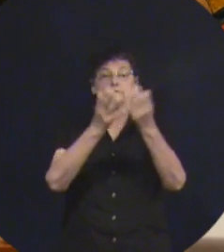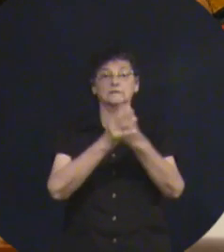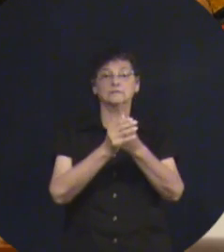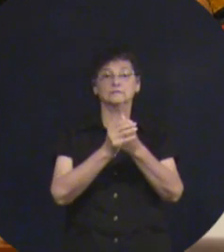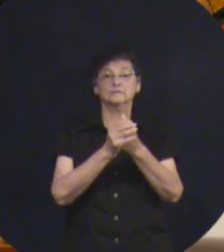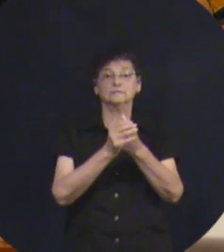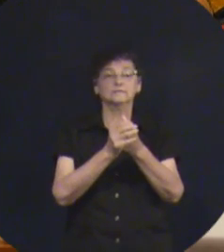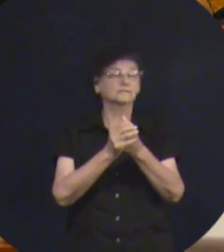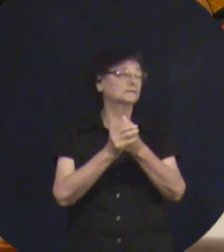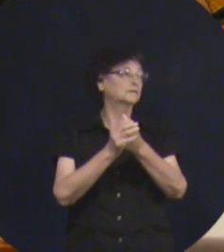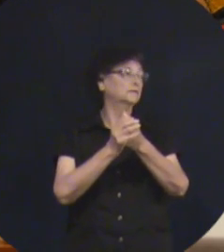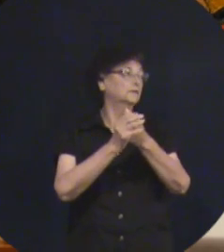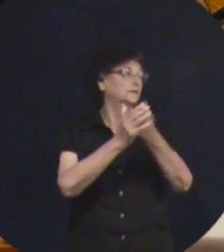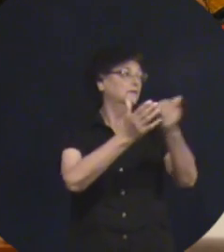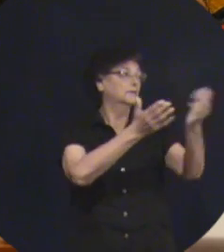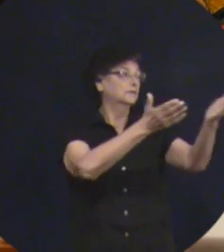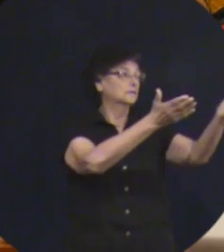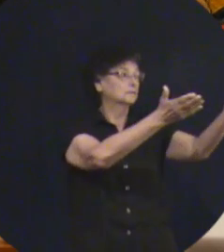por ustedes.